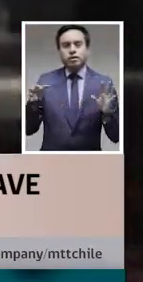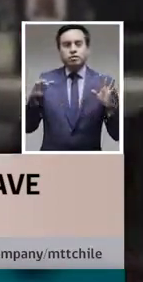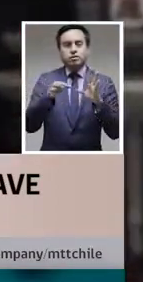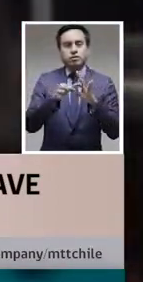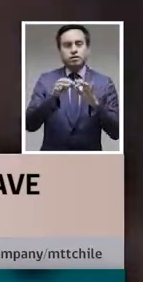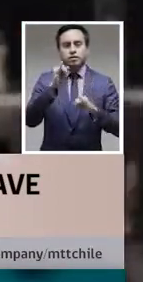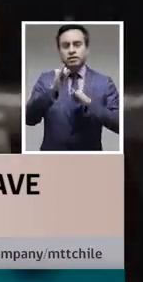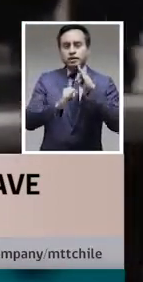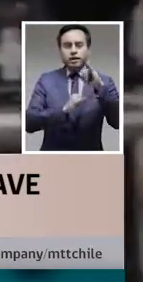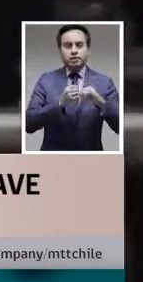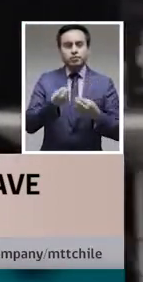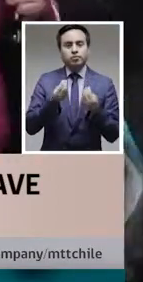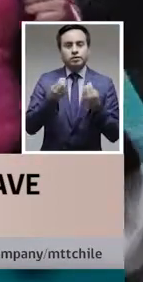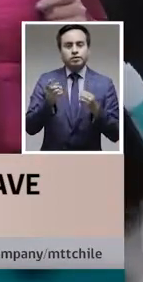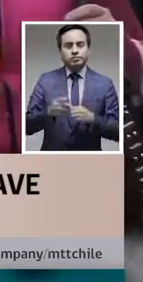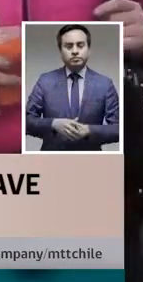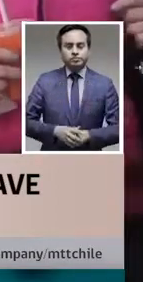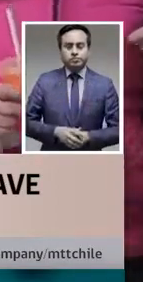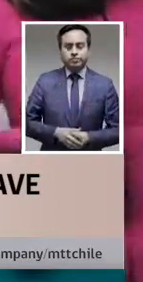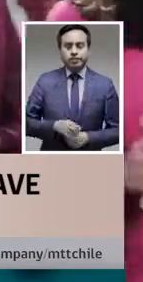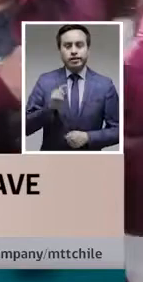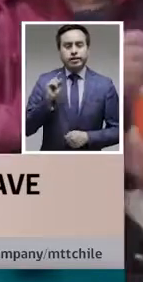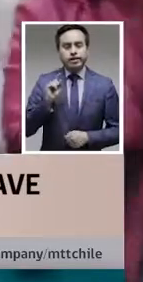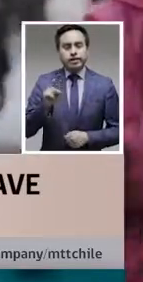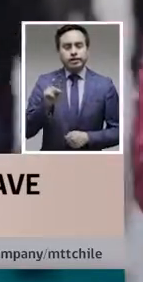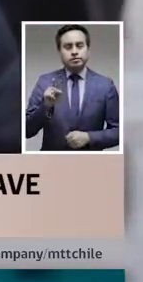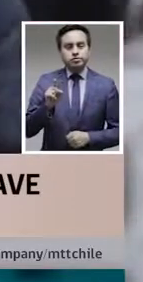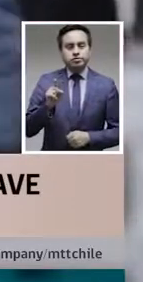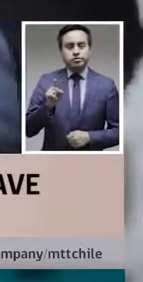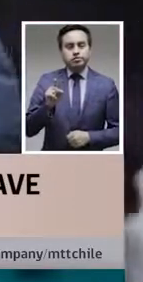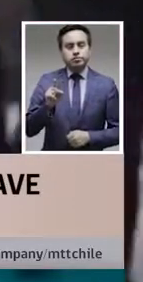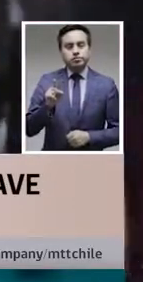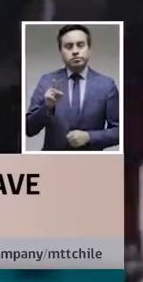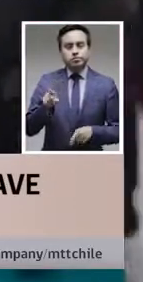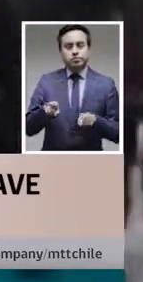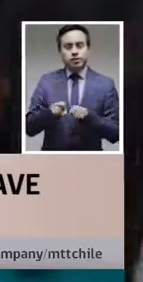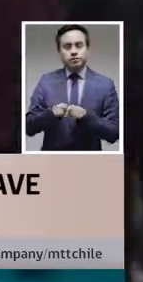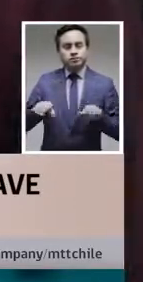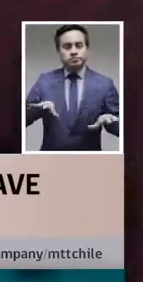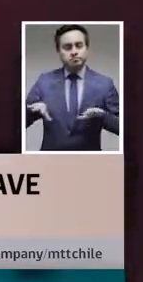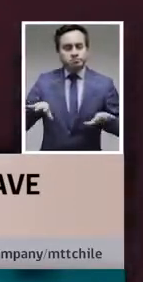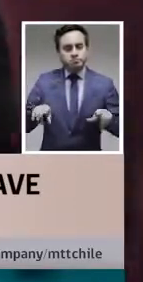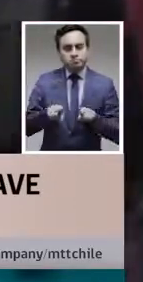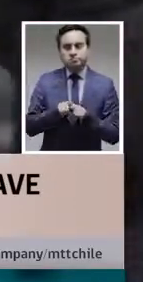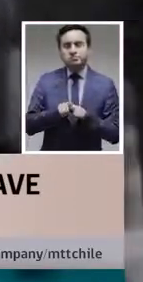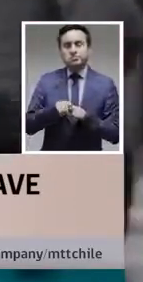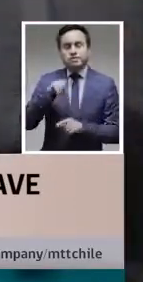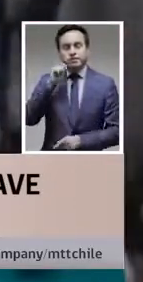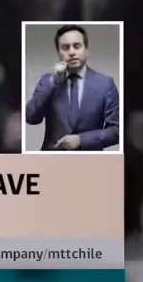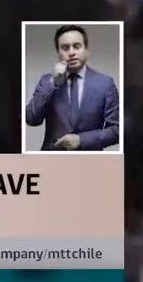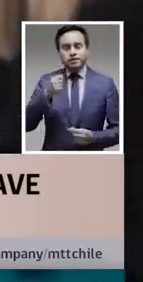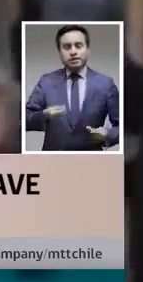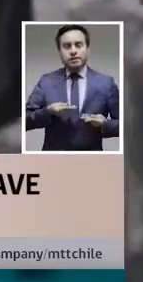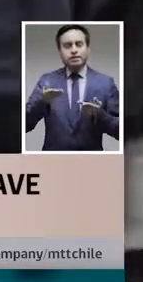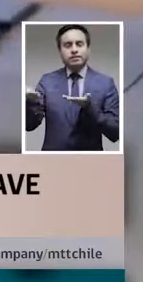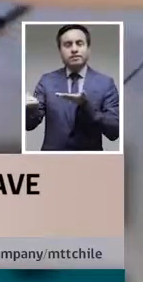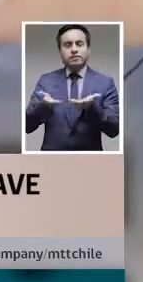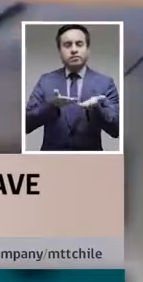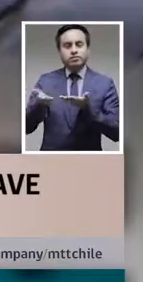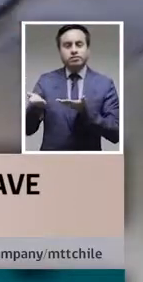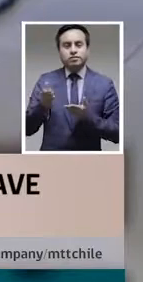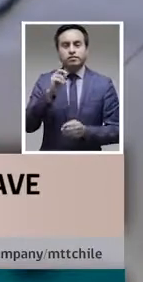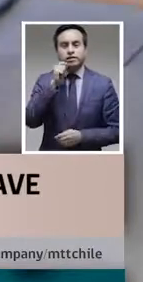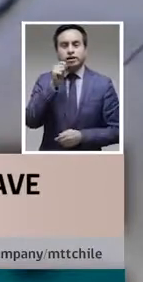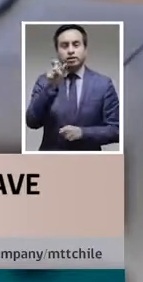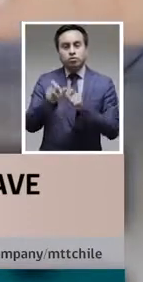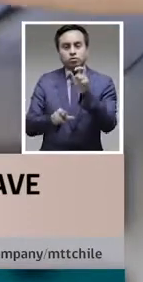conectividad digital. Y eso nos moviliza también a dar servicios de manera que